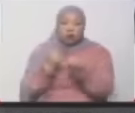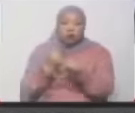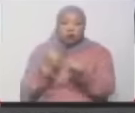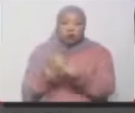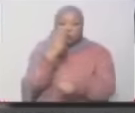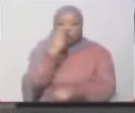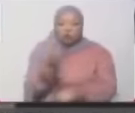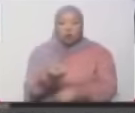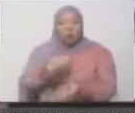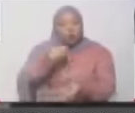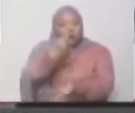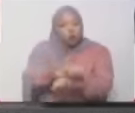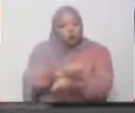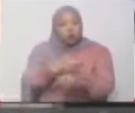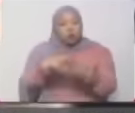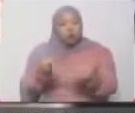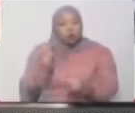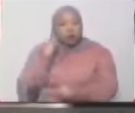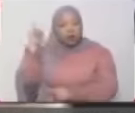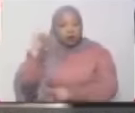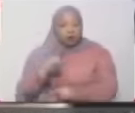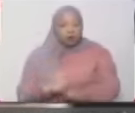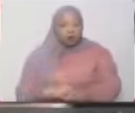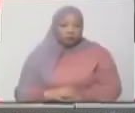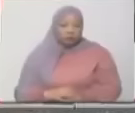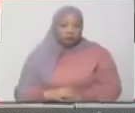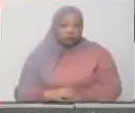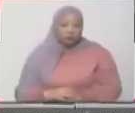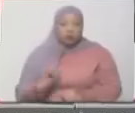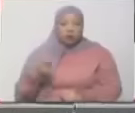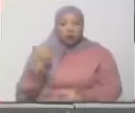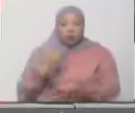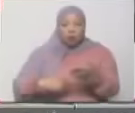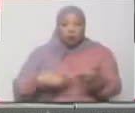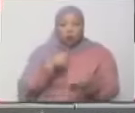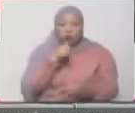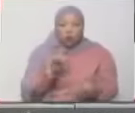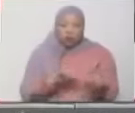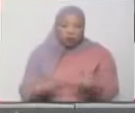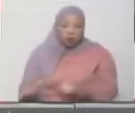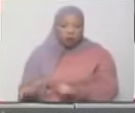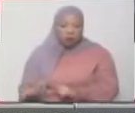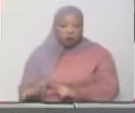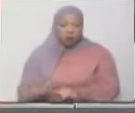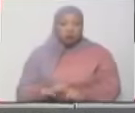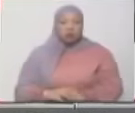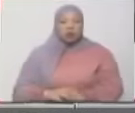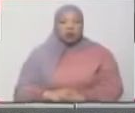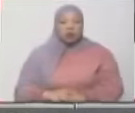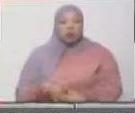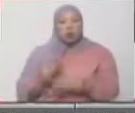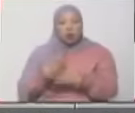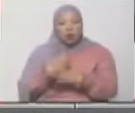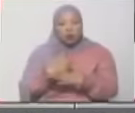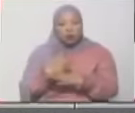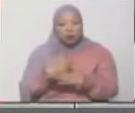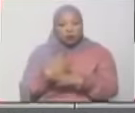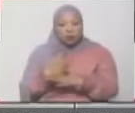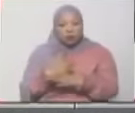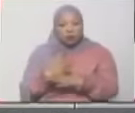llegar un documento con esas ideas. Bueno, ahí me llegó un primer documento y yo quisiera compartir esto. Aquí